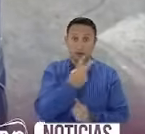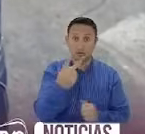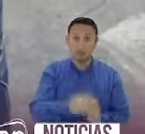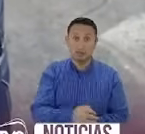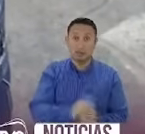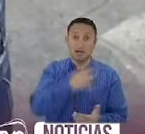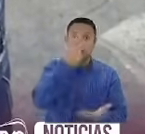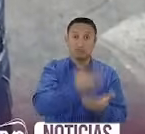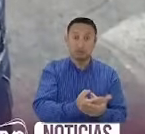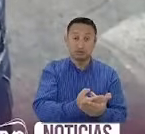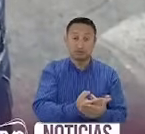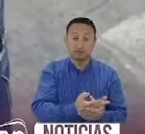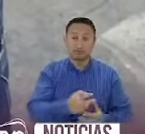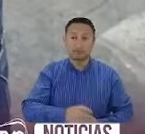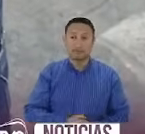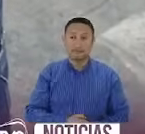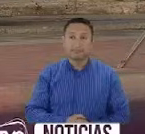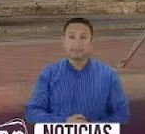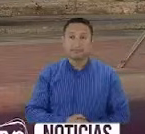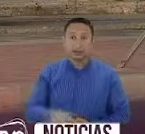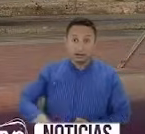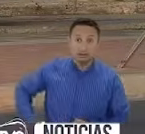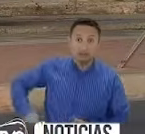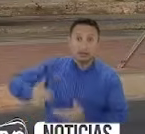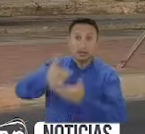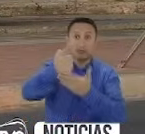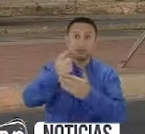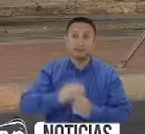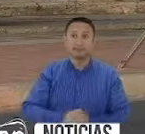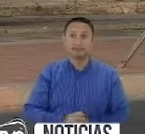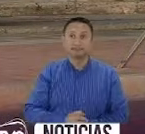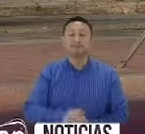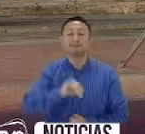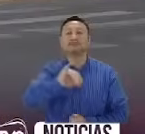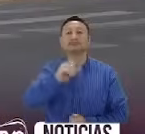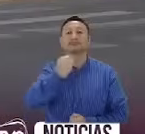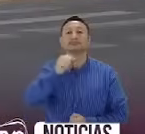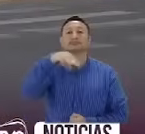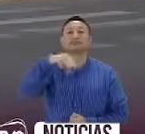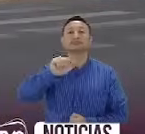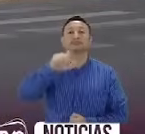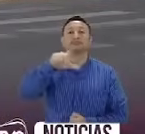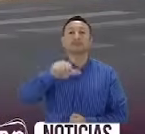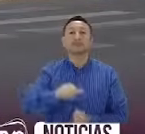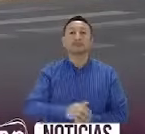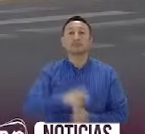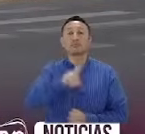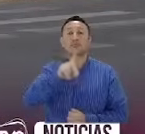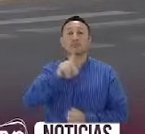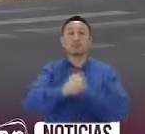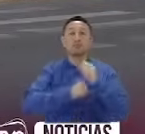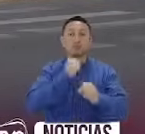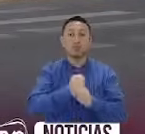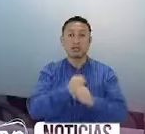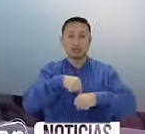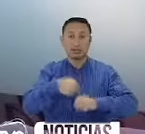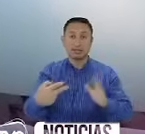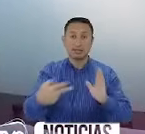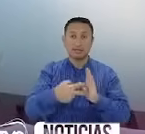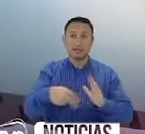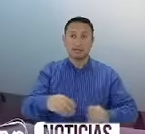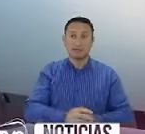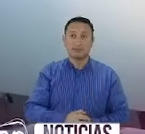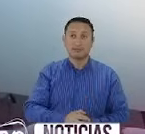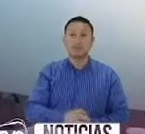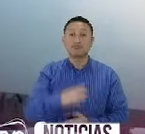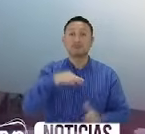él comenzó a atacar también. En la escena falleció Ismael Moreno Quille, de 21 años de edad, policía en servicio activo, y en la clínica Los Esteros el